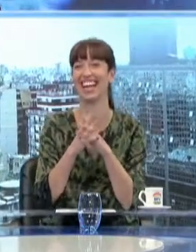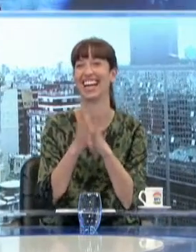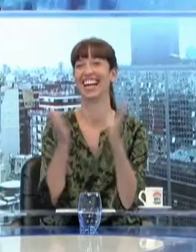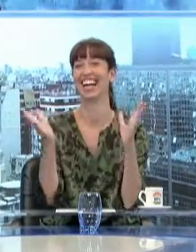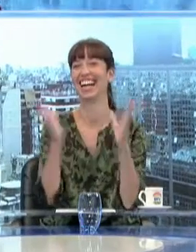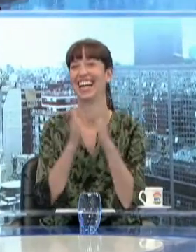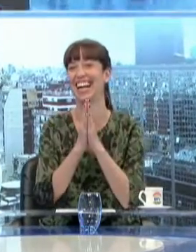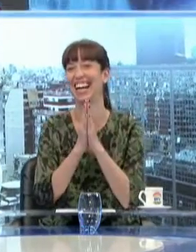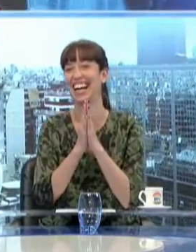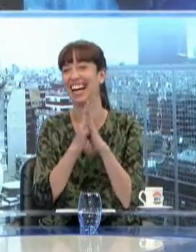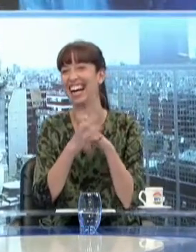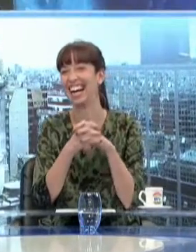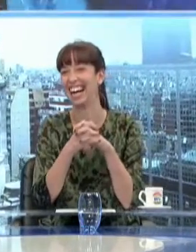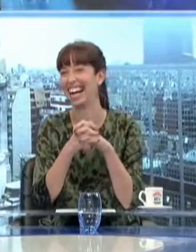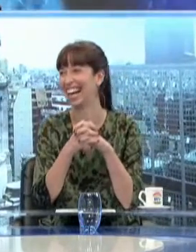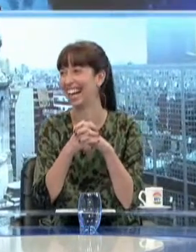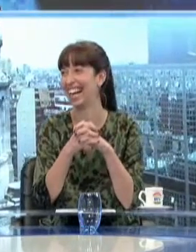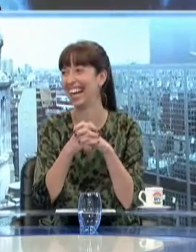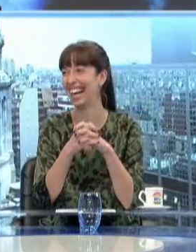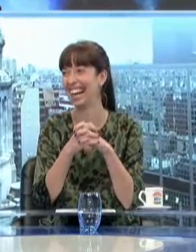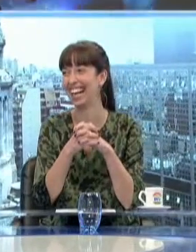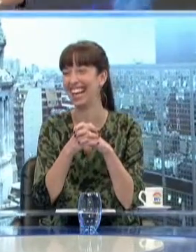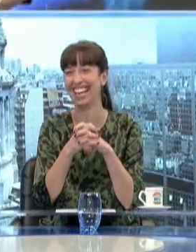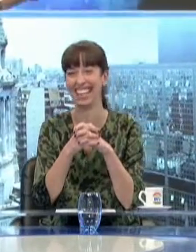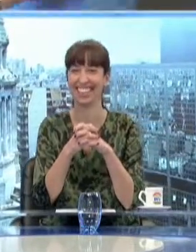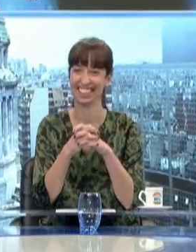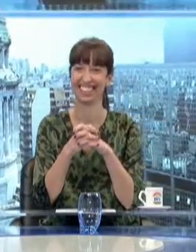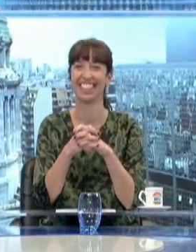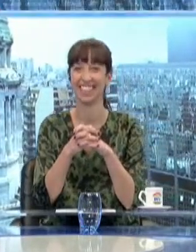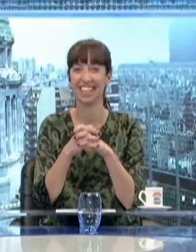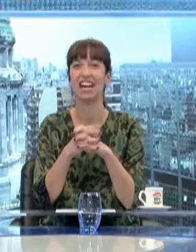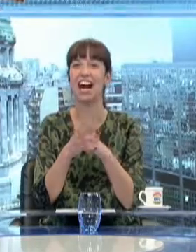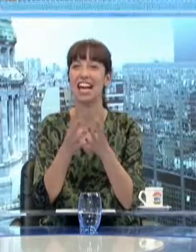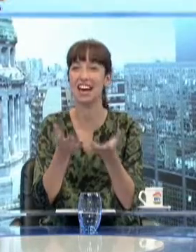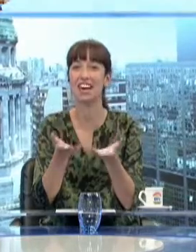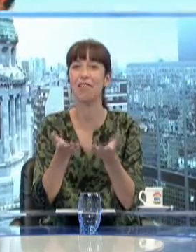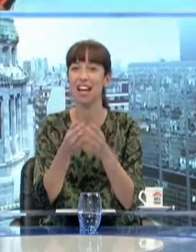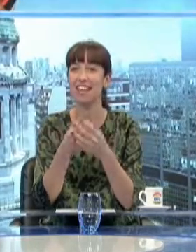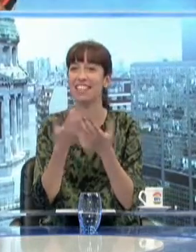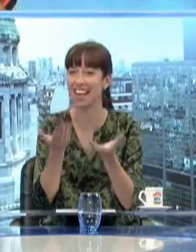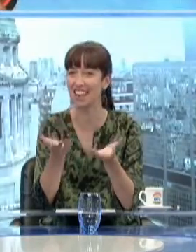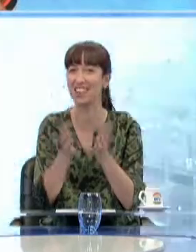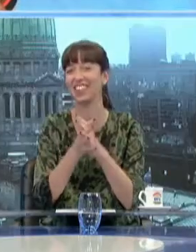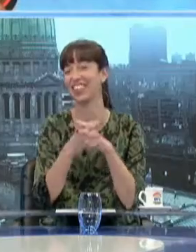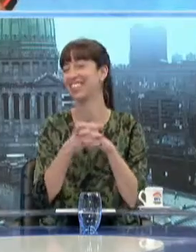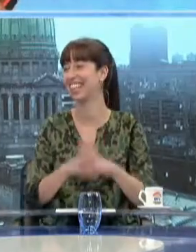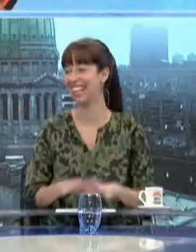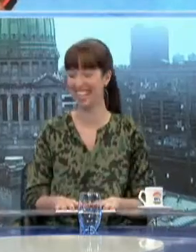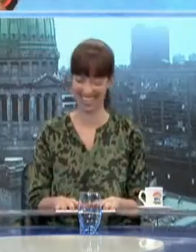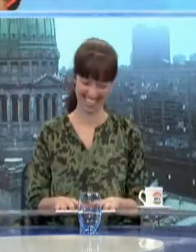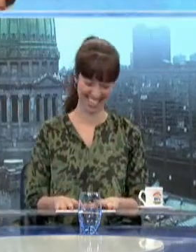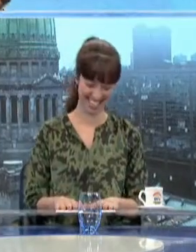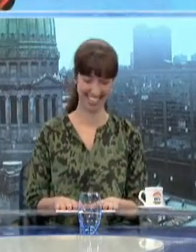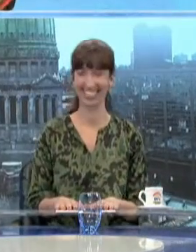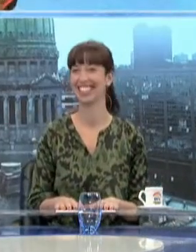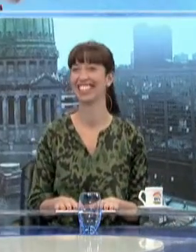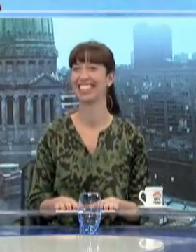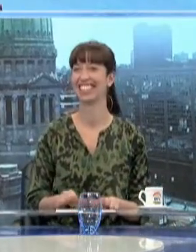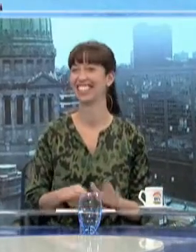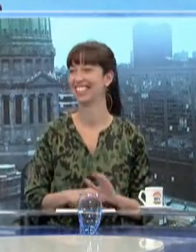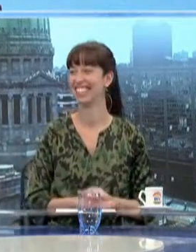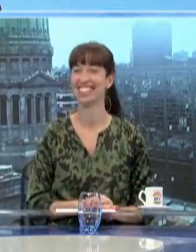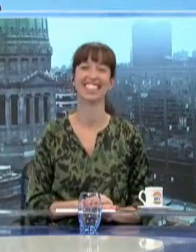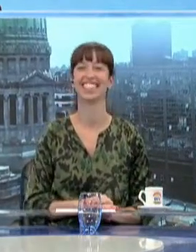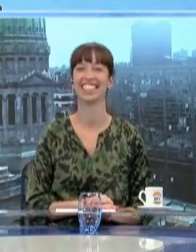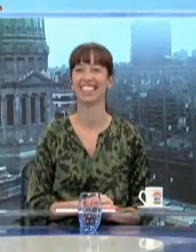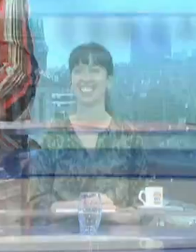Le iba a decir tan didáctico como Pastori. Muy bien, diputado. Ay, ahora muchas voy a decir gracias. algo cuando termine, claro. Me encanta. Lo dejamos,